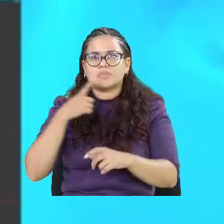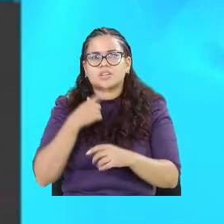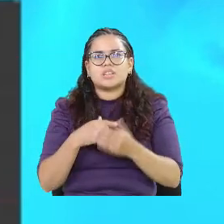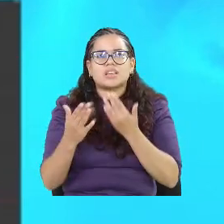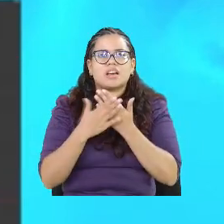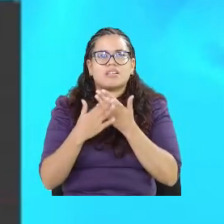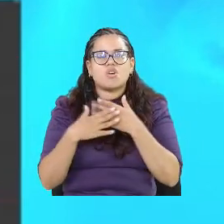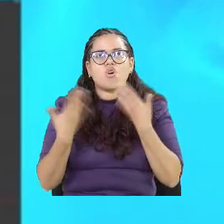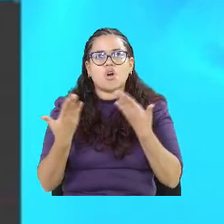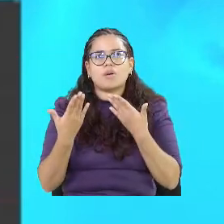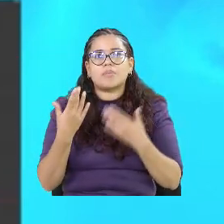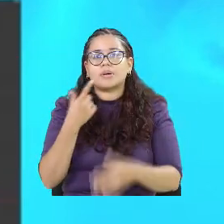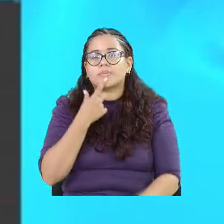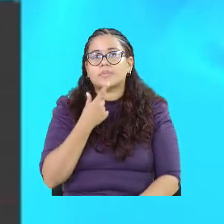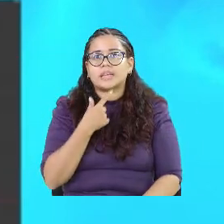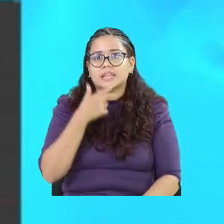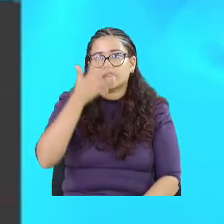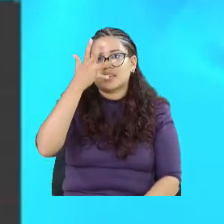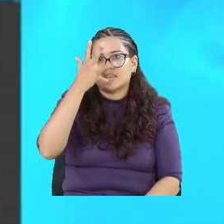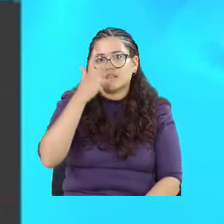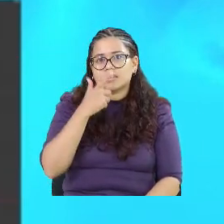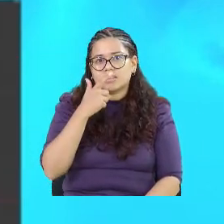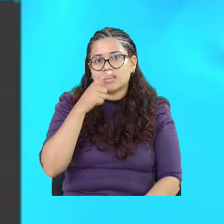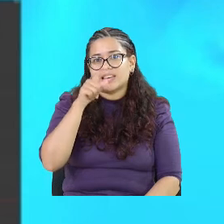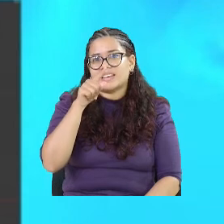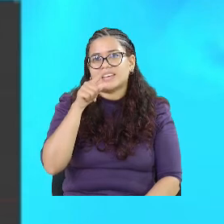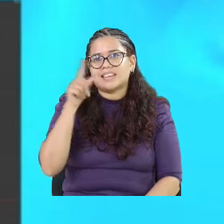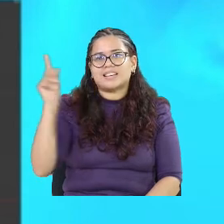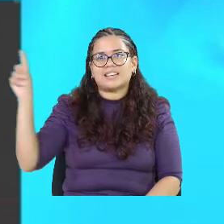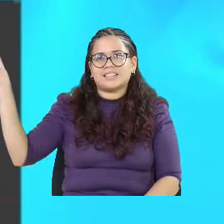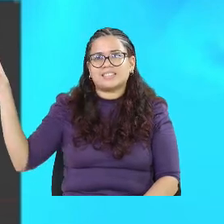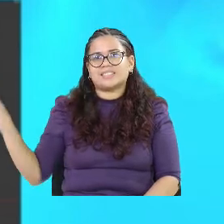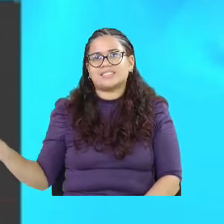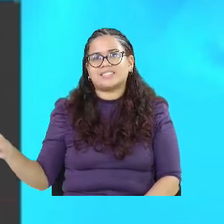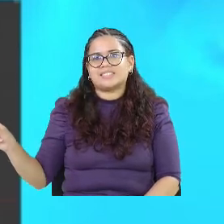escáner, esta es la vista